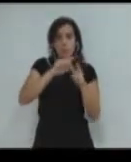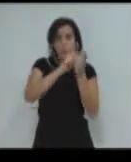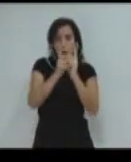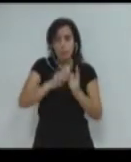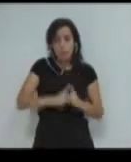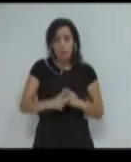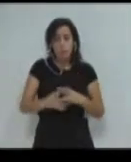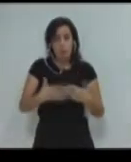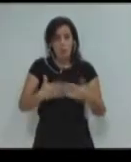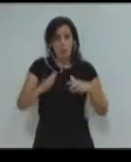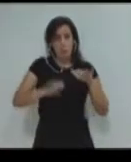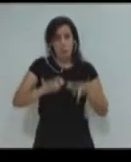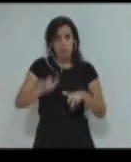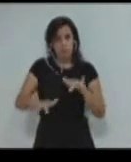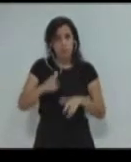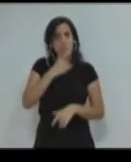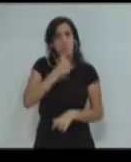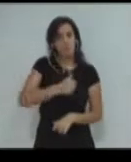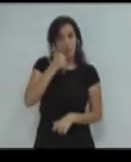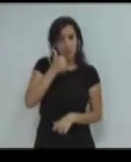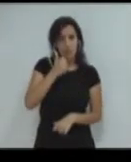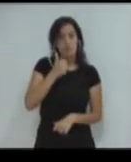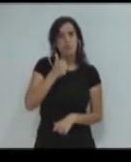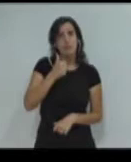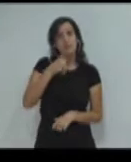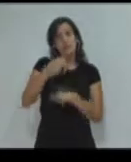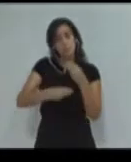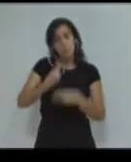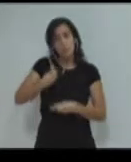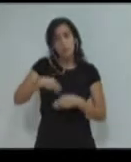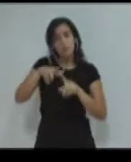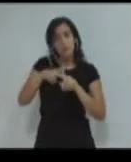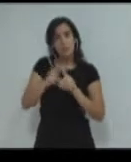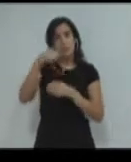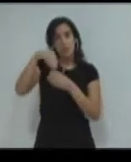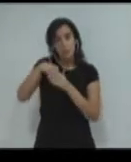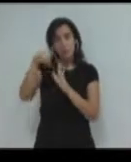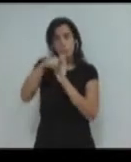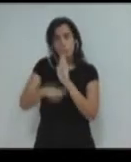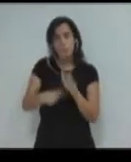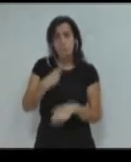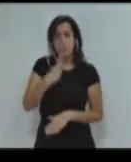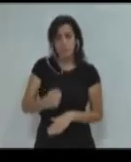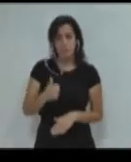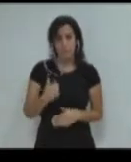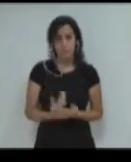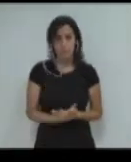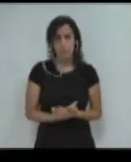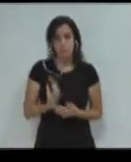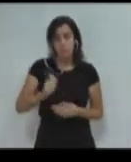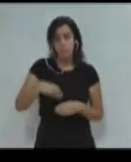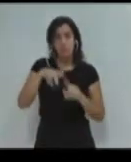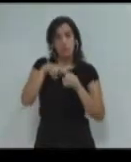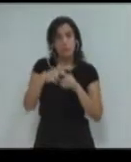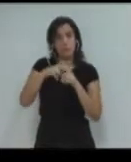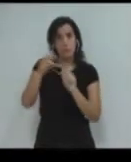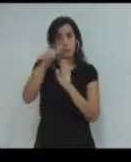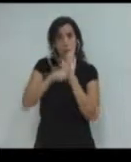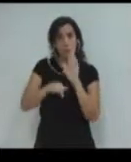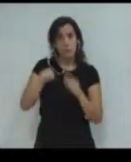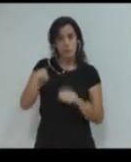a mano alzada, que utilizando las propias herramientas de ese programa. Las propias herramientas del programa,